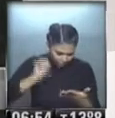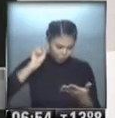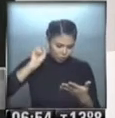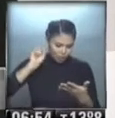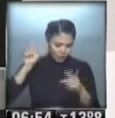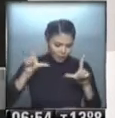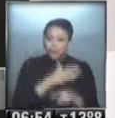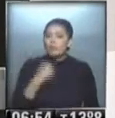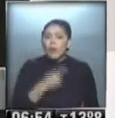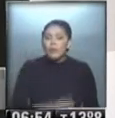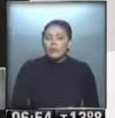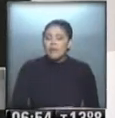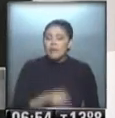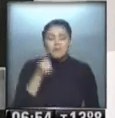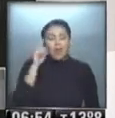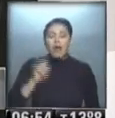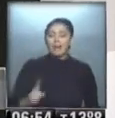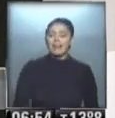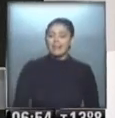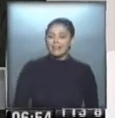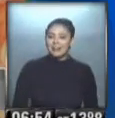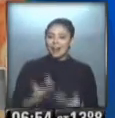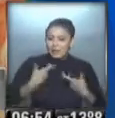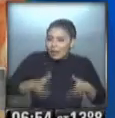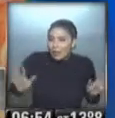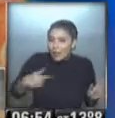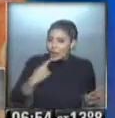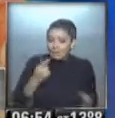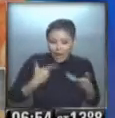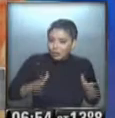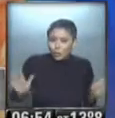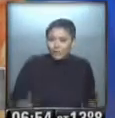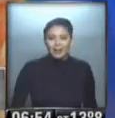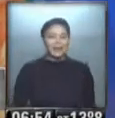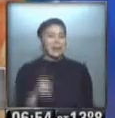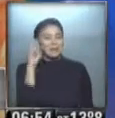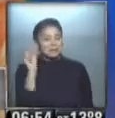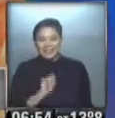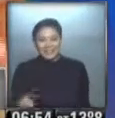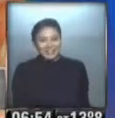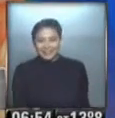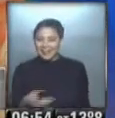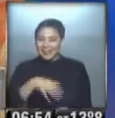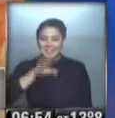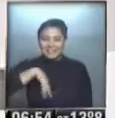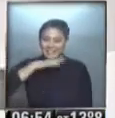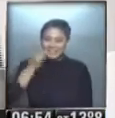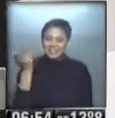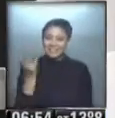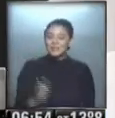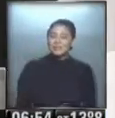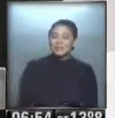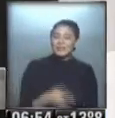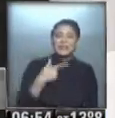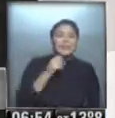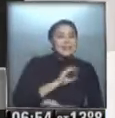la televisión pública, impresionante. Ay, espontáneo. No puedo espontáneo creer. Total. No puedo creer. Estás peor que yo.